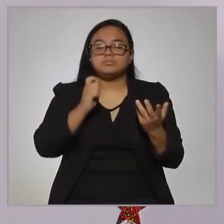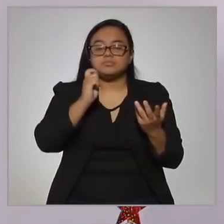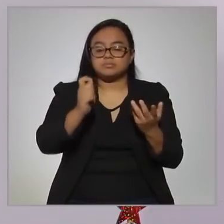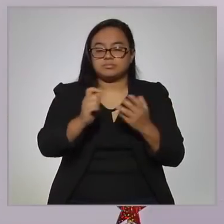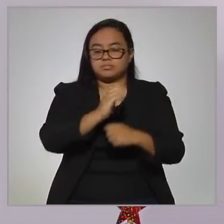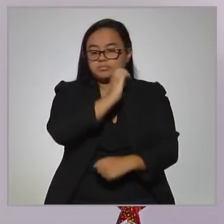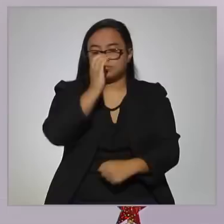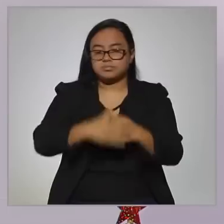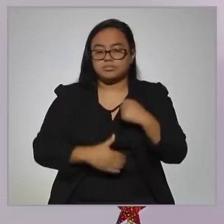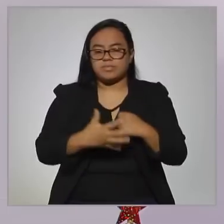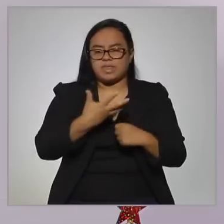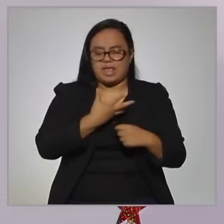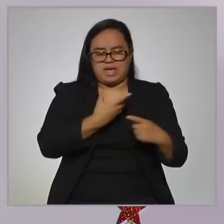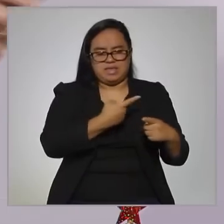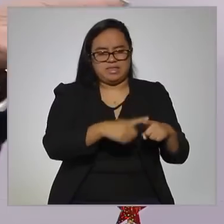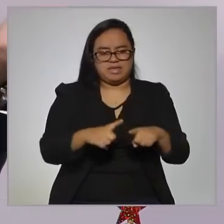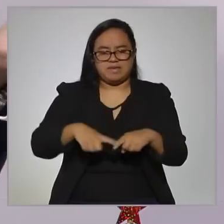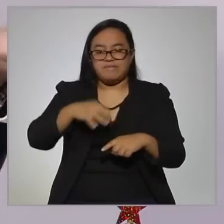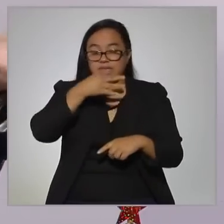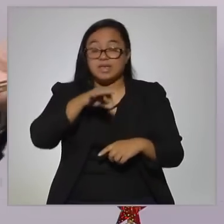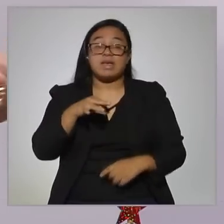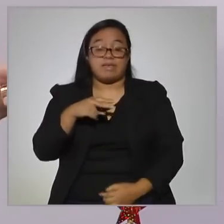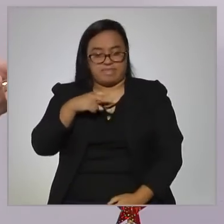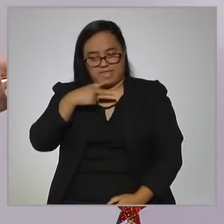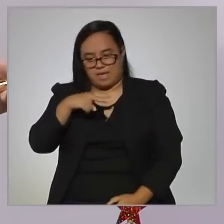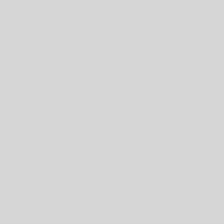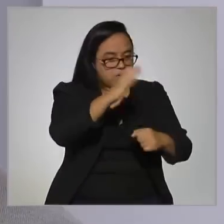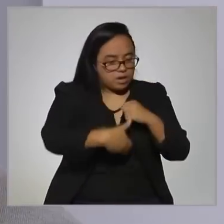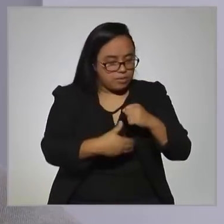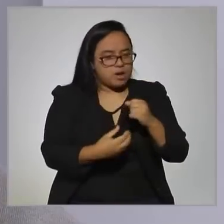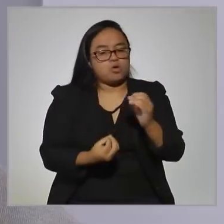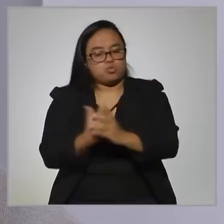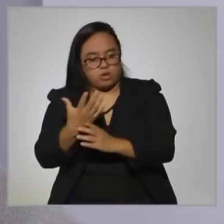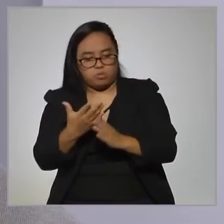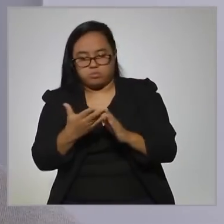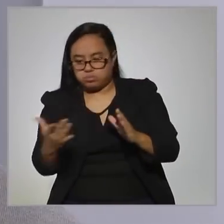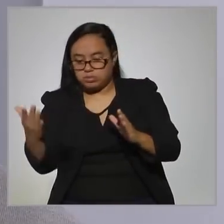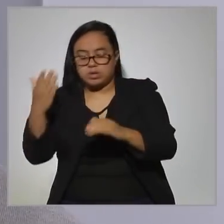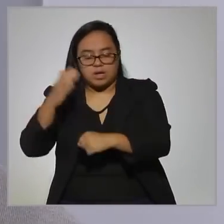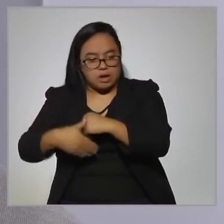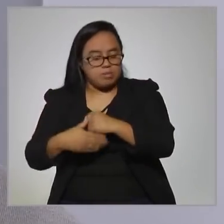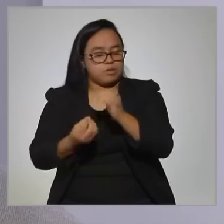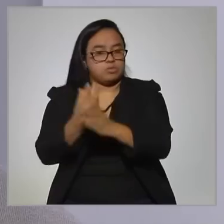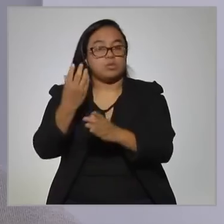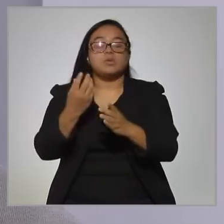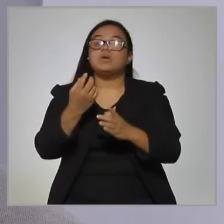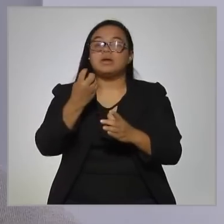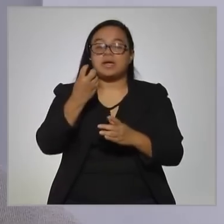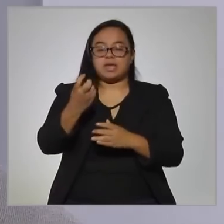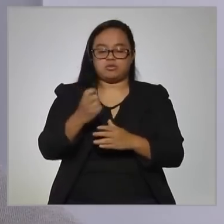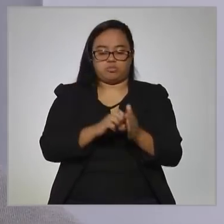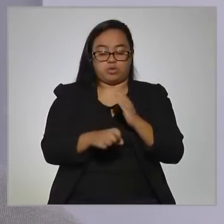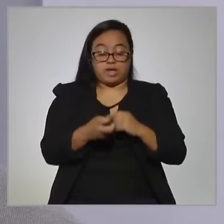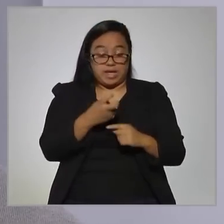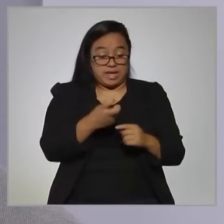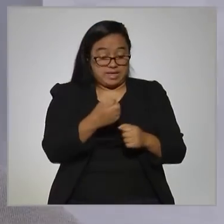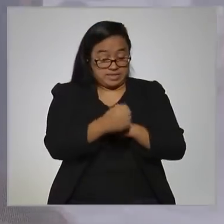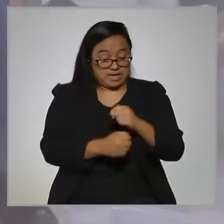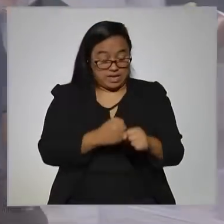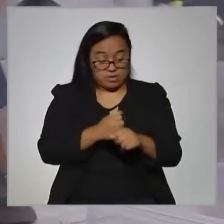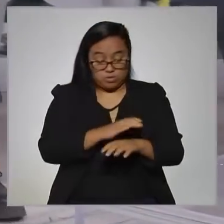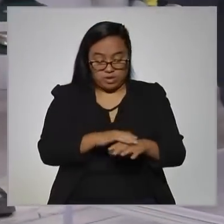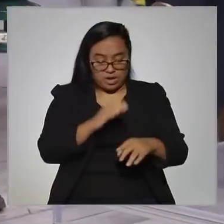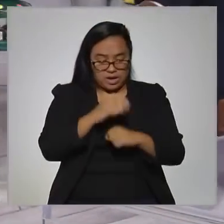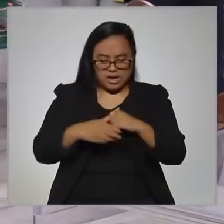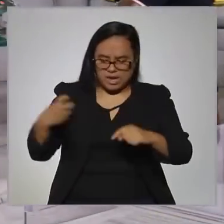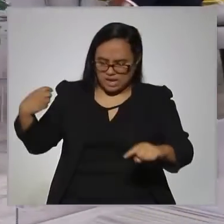final de una serie de fiestas. Navidad, sin lugar a dudas, ¿no? Llegar al gran final, decir se acabó este año con